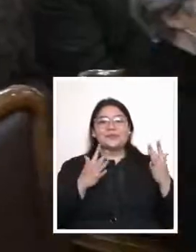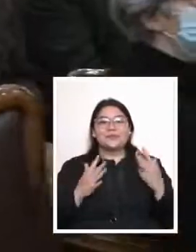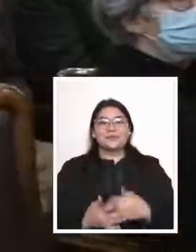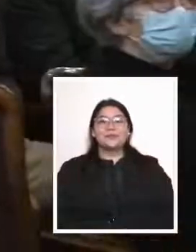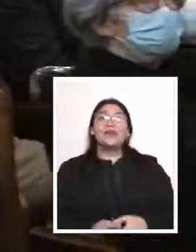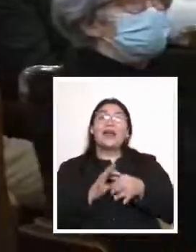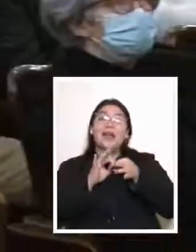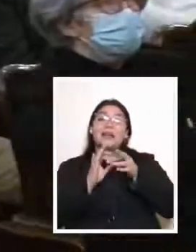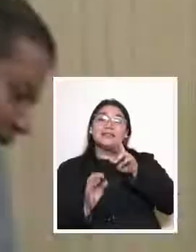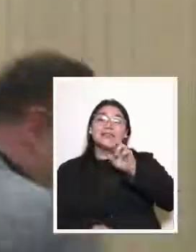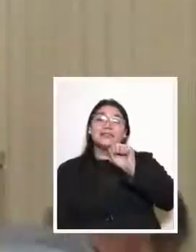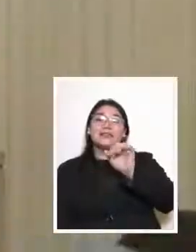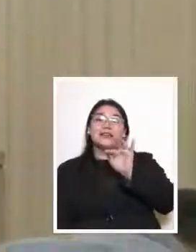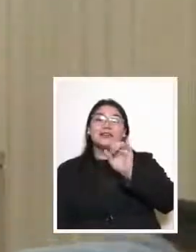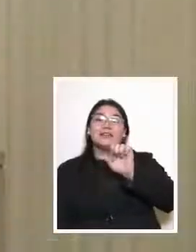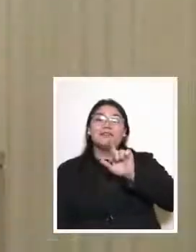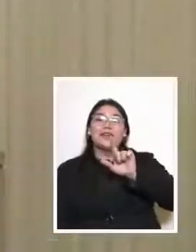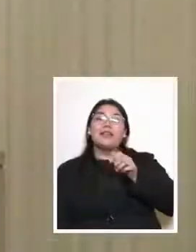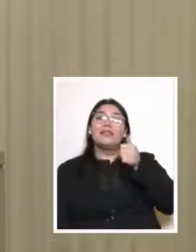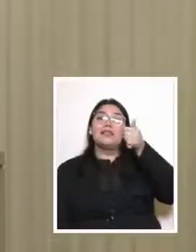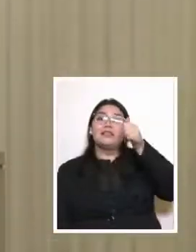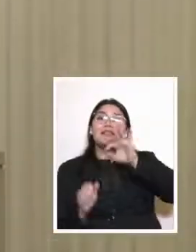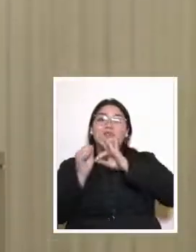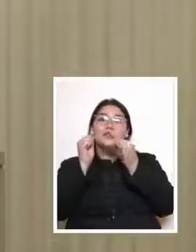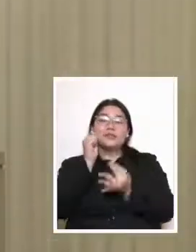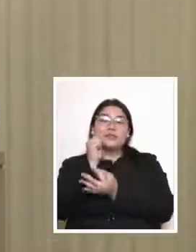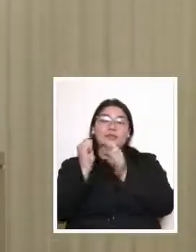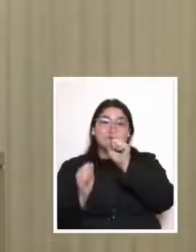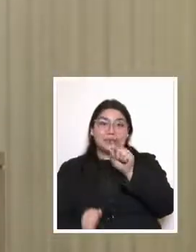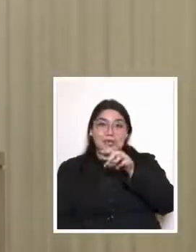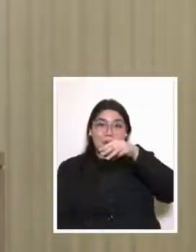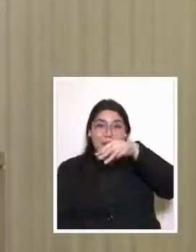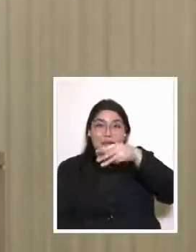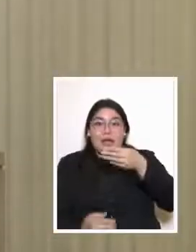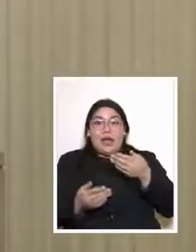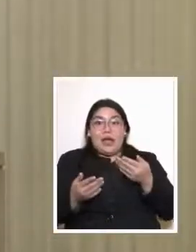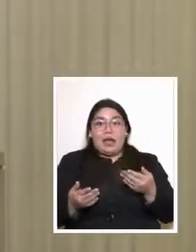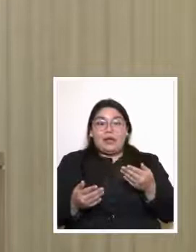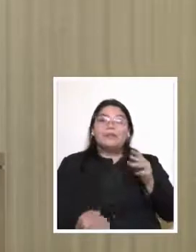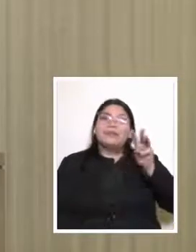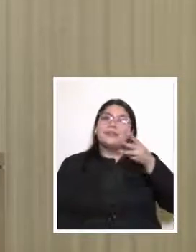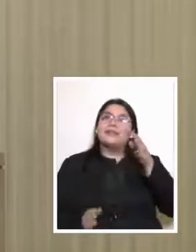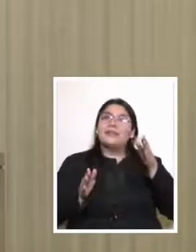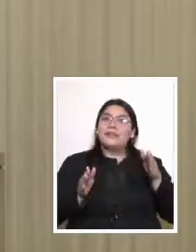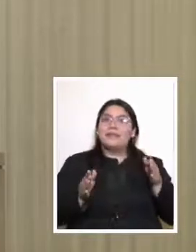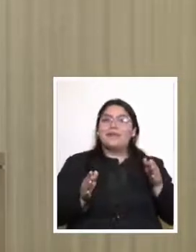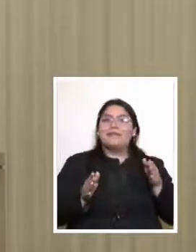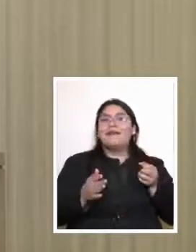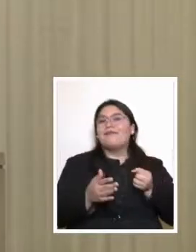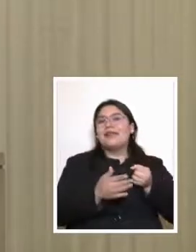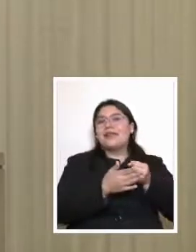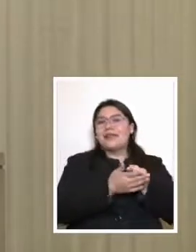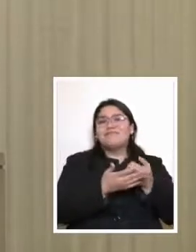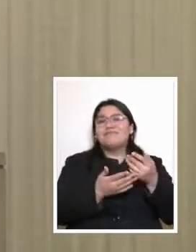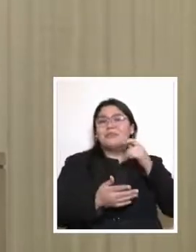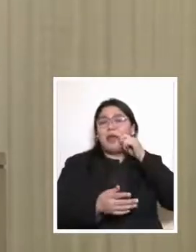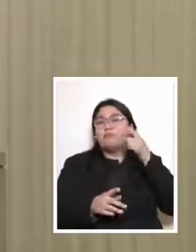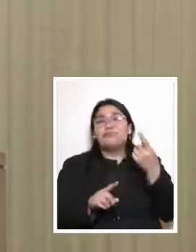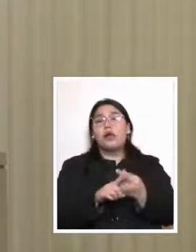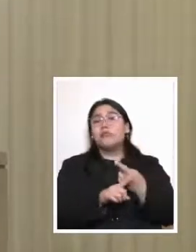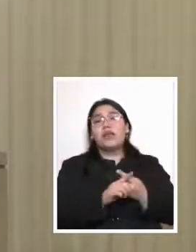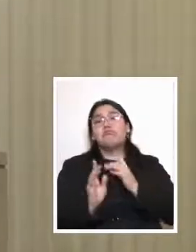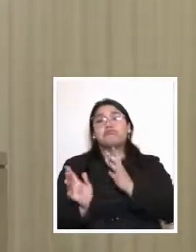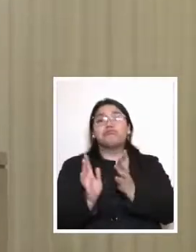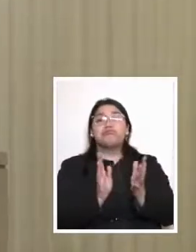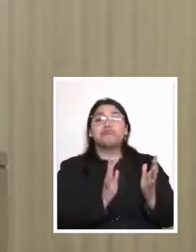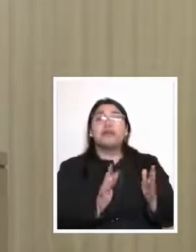Gracias, Rafael. Rafael Gómez, director de la Fundación SM. Vamos a ir a la tercera etapa, a la parte final de esto, que es conversar, básicamente. Así que